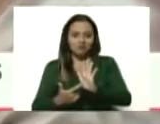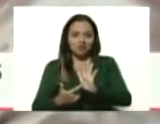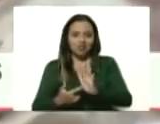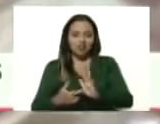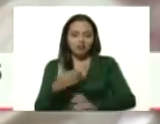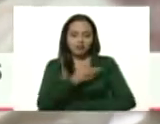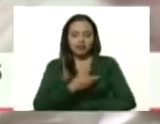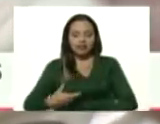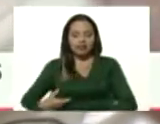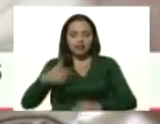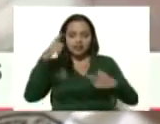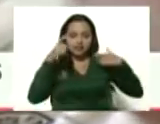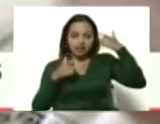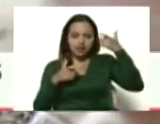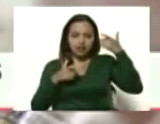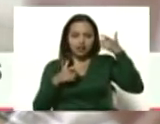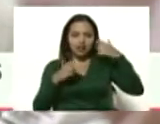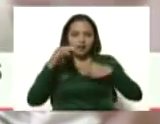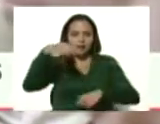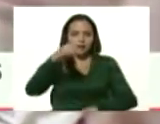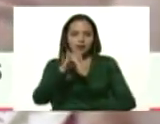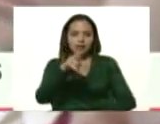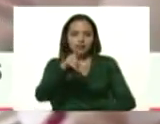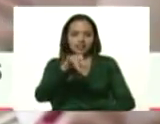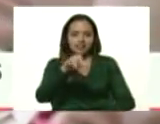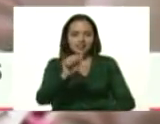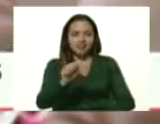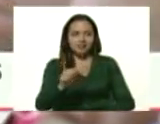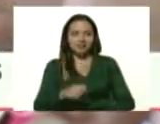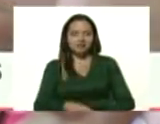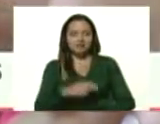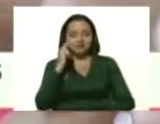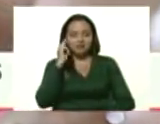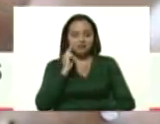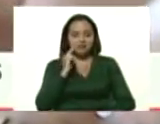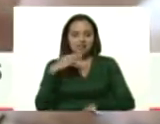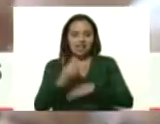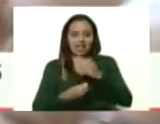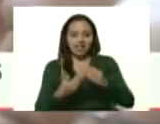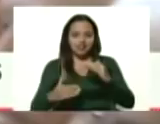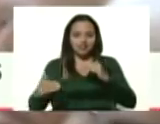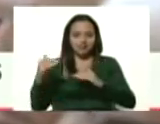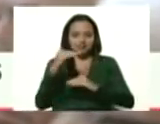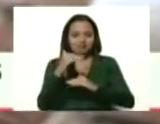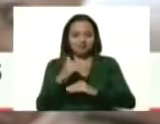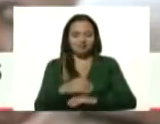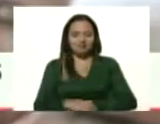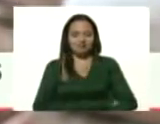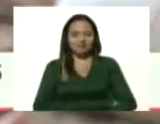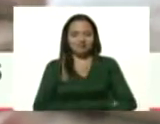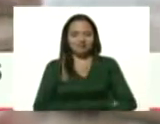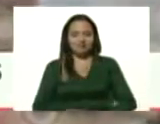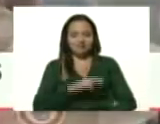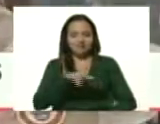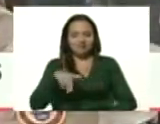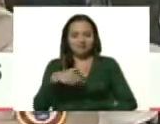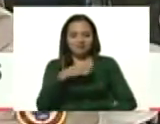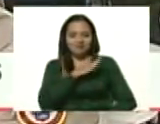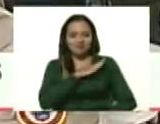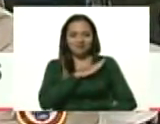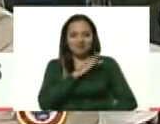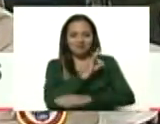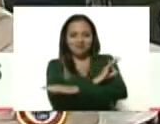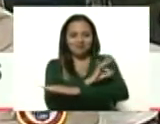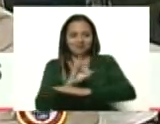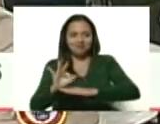Hugo Chávez y la milicia bolivariana, que trasciende de nuestras propias fronteras